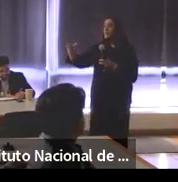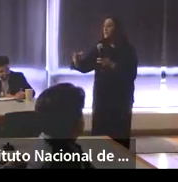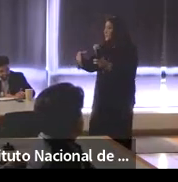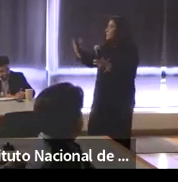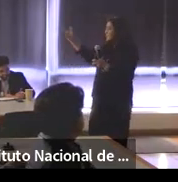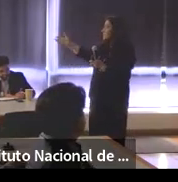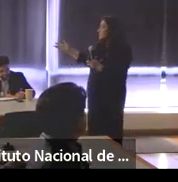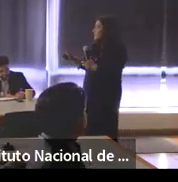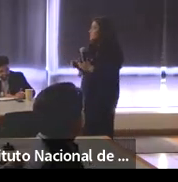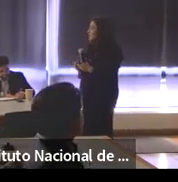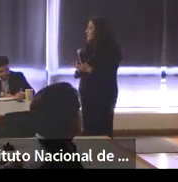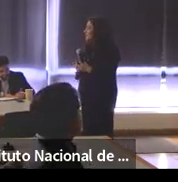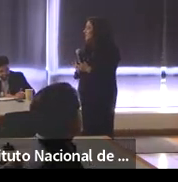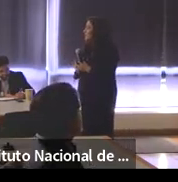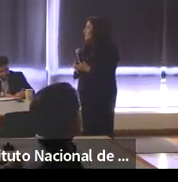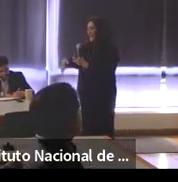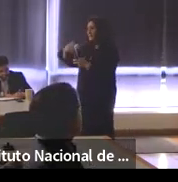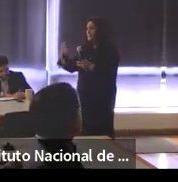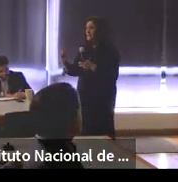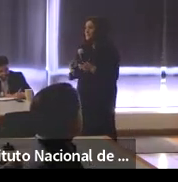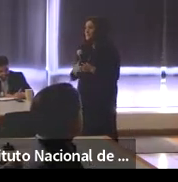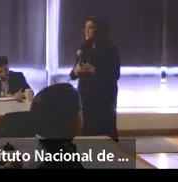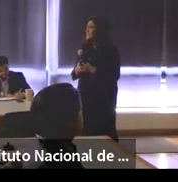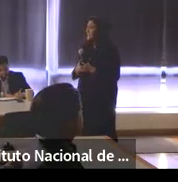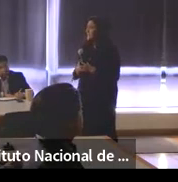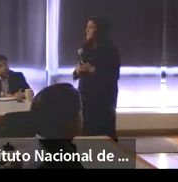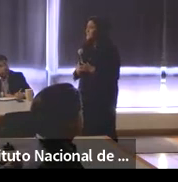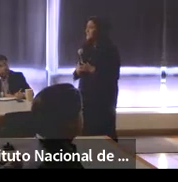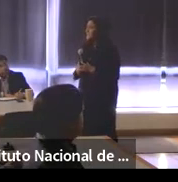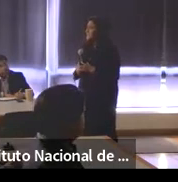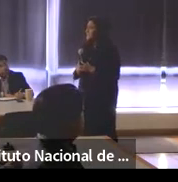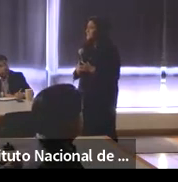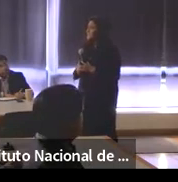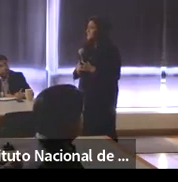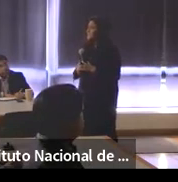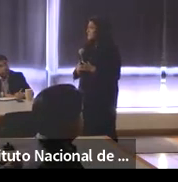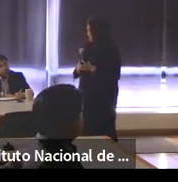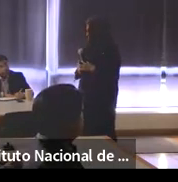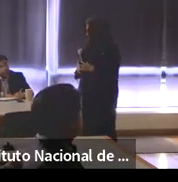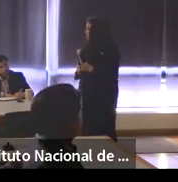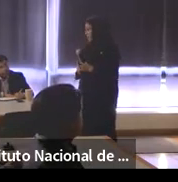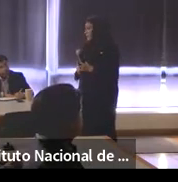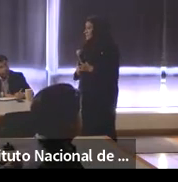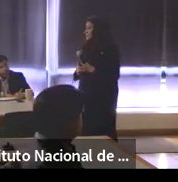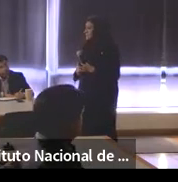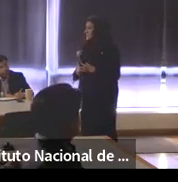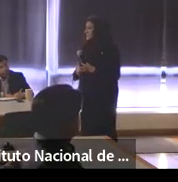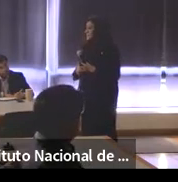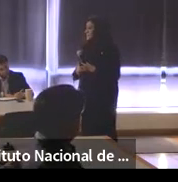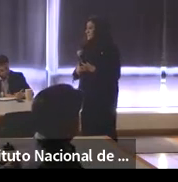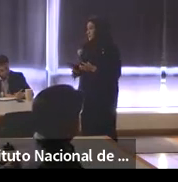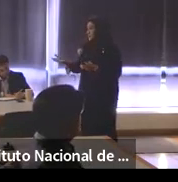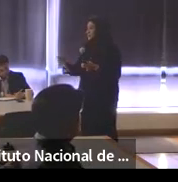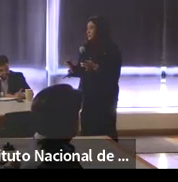un área puede depender de la otra para avanzar es así Sí claro